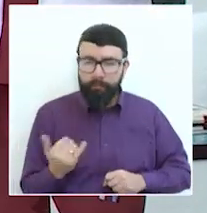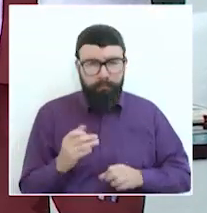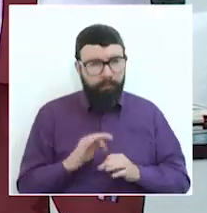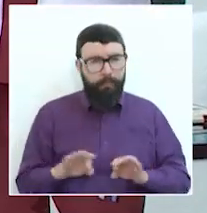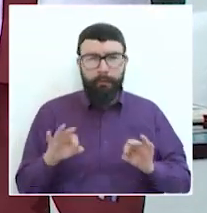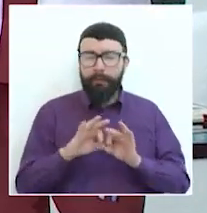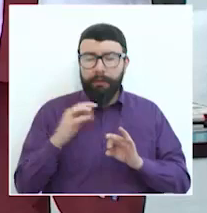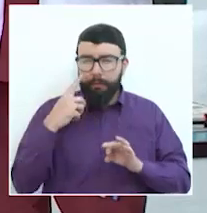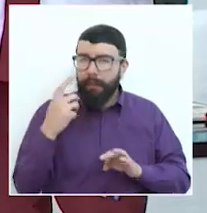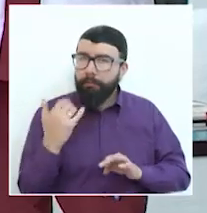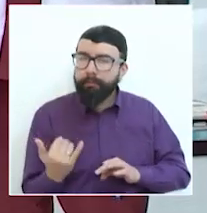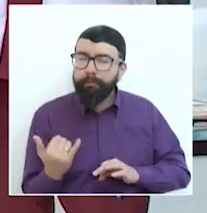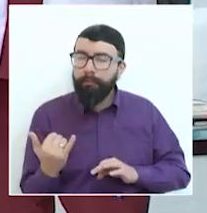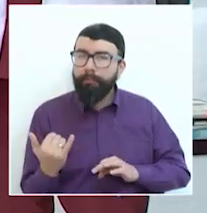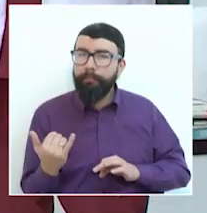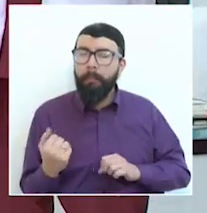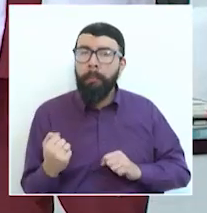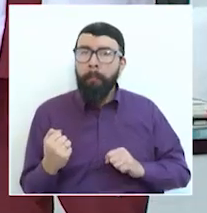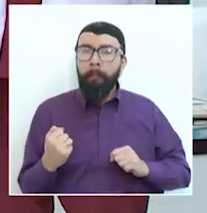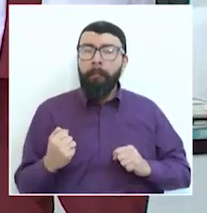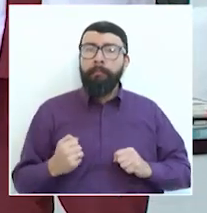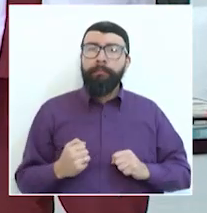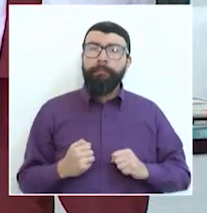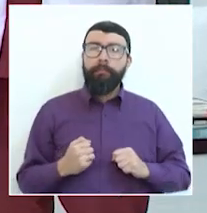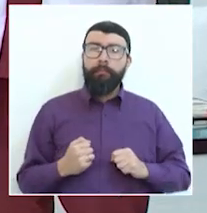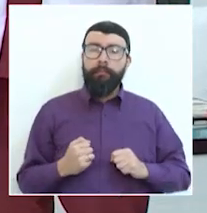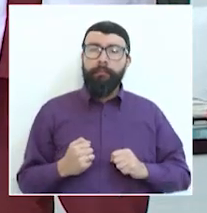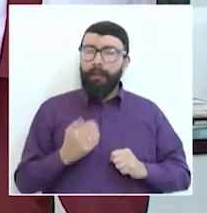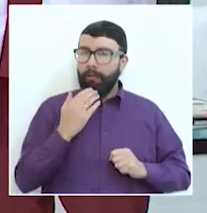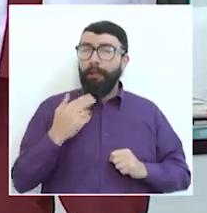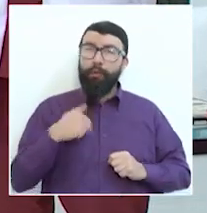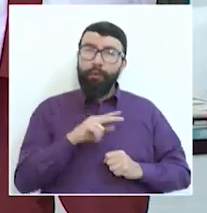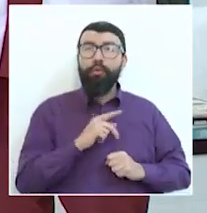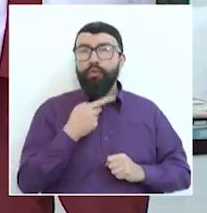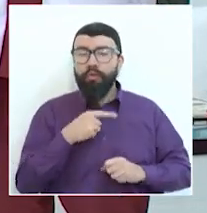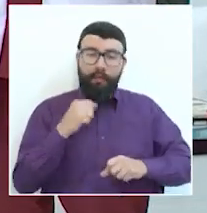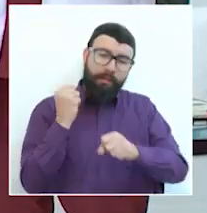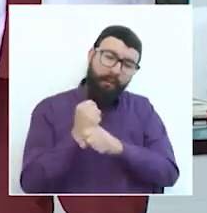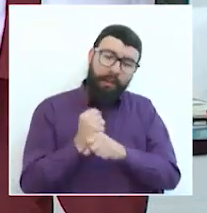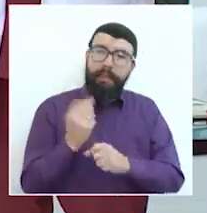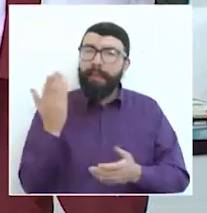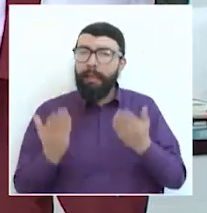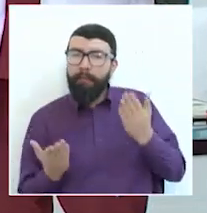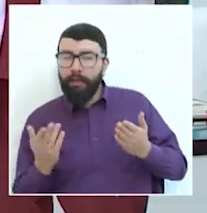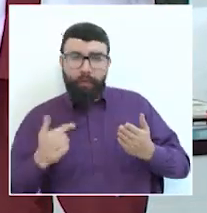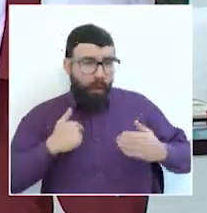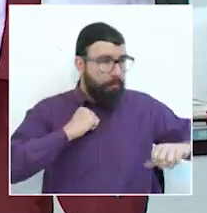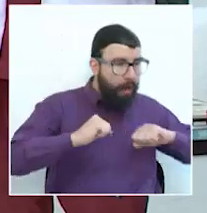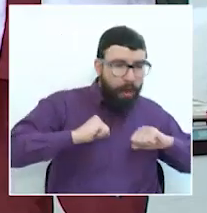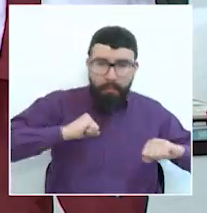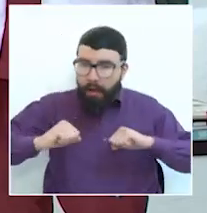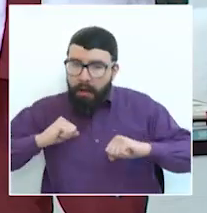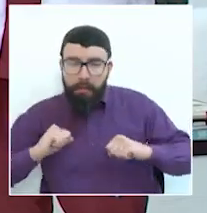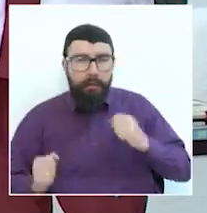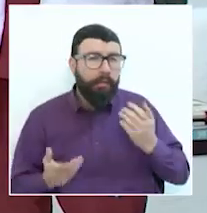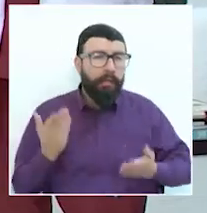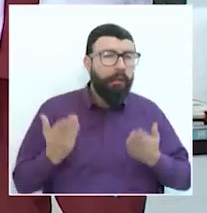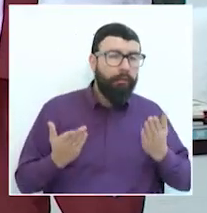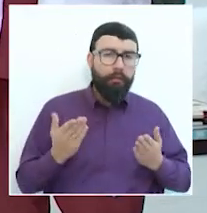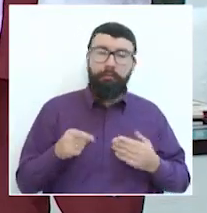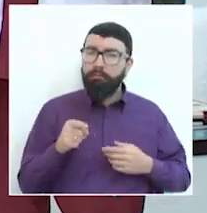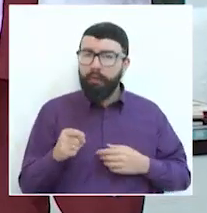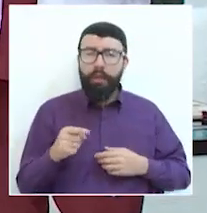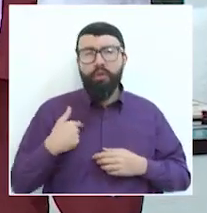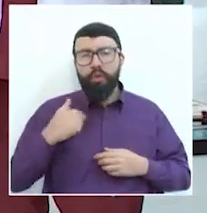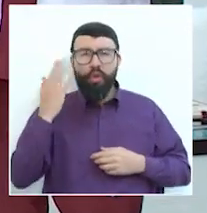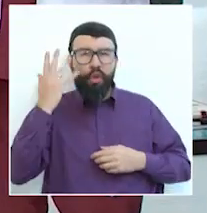este momento, y a nosotros nos gusta trabajar en base a los movimientos funcionales. ¿Qué es un movimiento funcional? Es un movimiento que hacemos